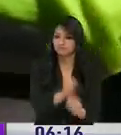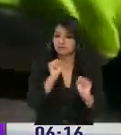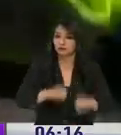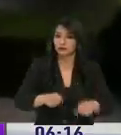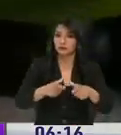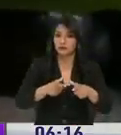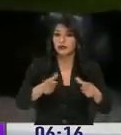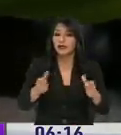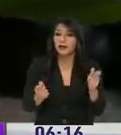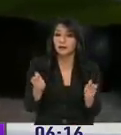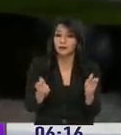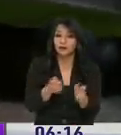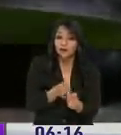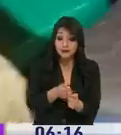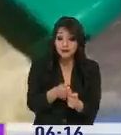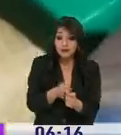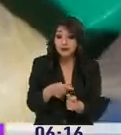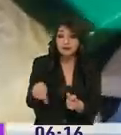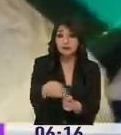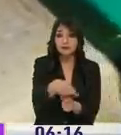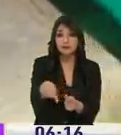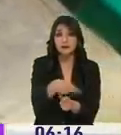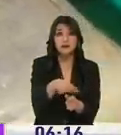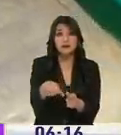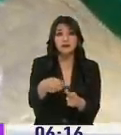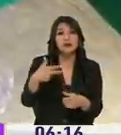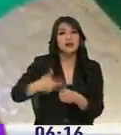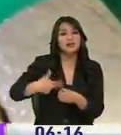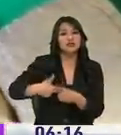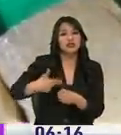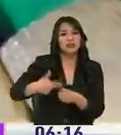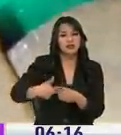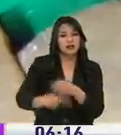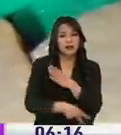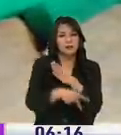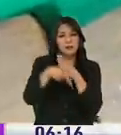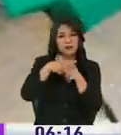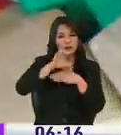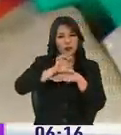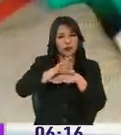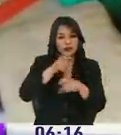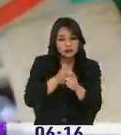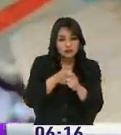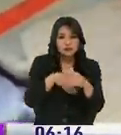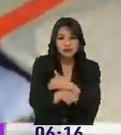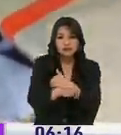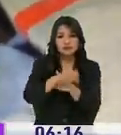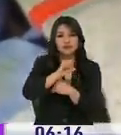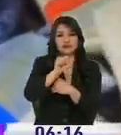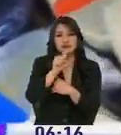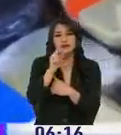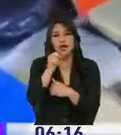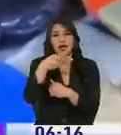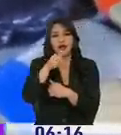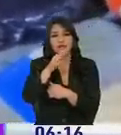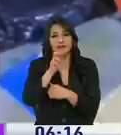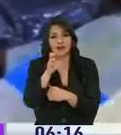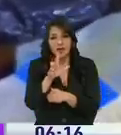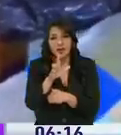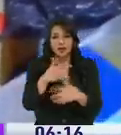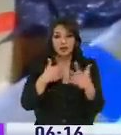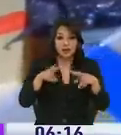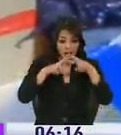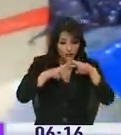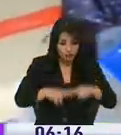camión cerca de la gasolinera Petroecuador, que está al ingreso de San Gabriel. Se realizó una inspección